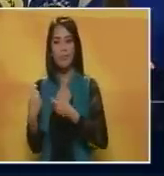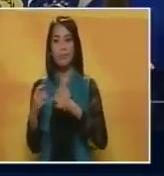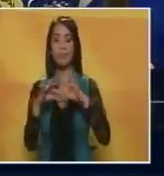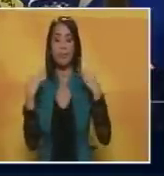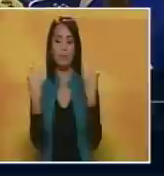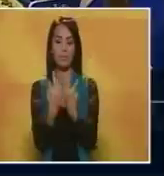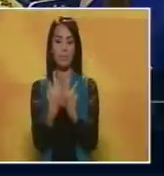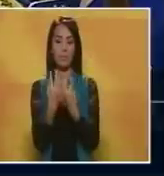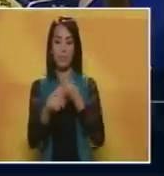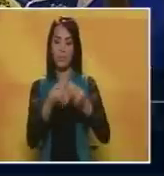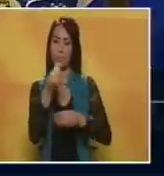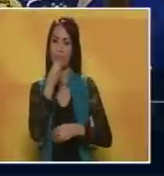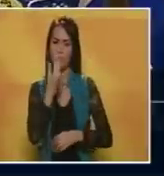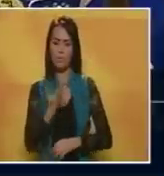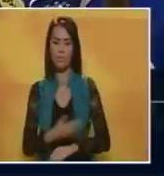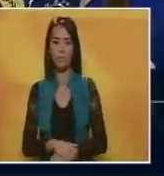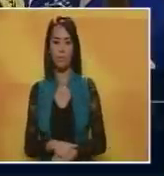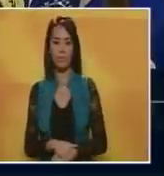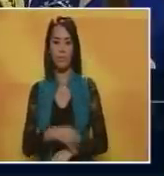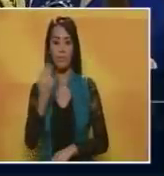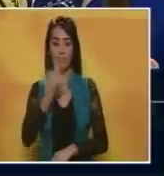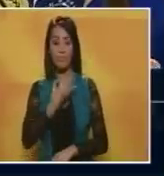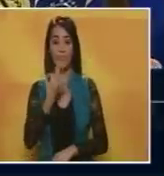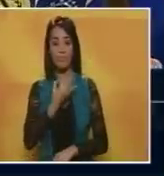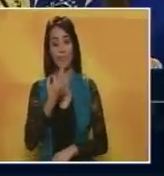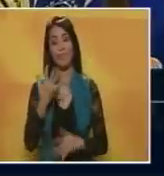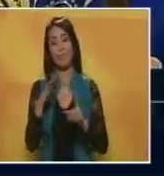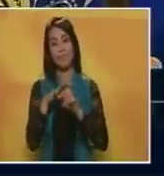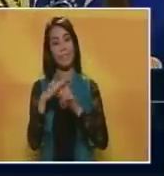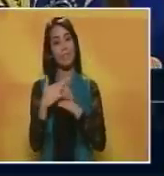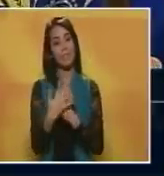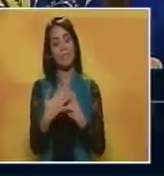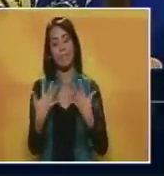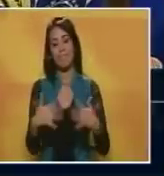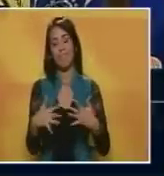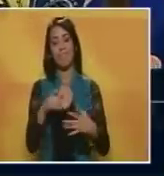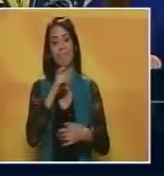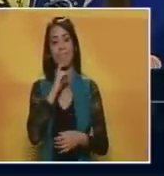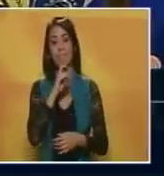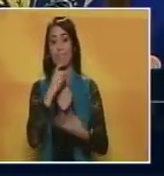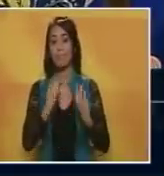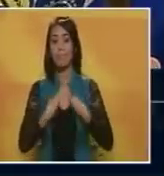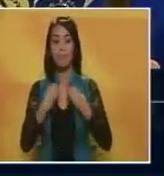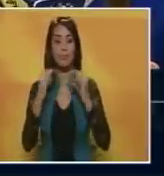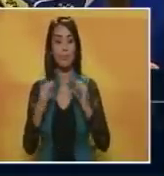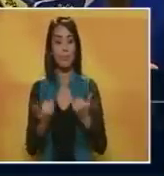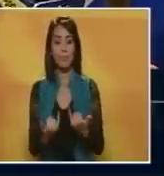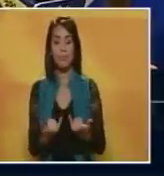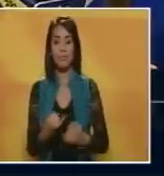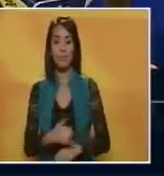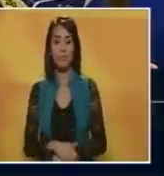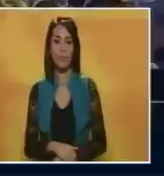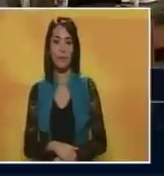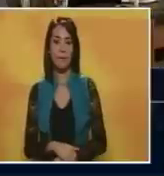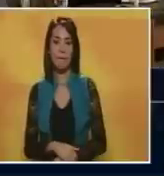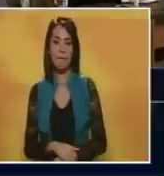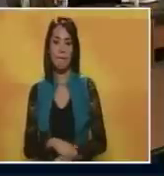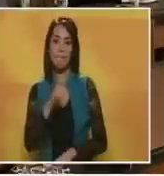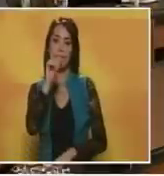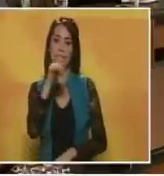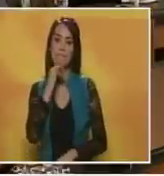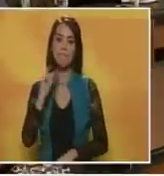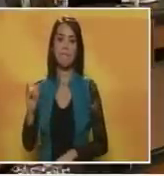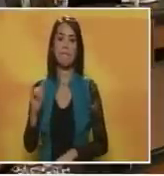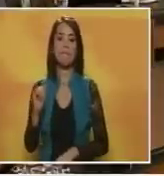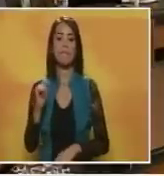familias hacen sus alimentos de verdad que es una situación sumamente precaria lo que estamos viviendo en estos momentos también denuncias